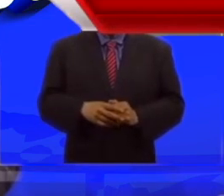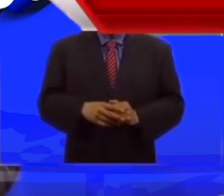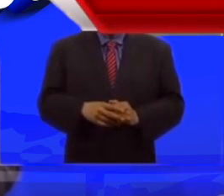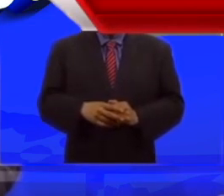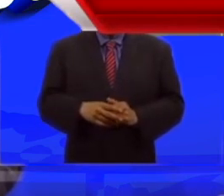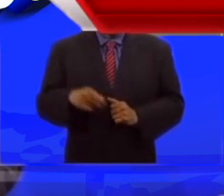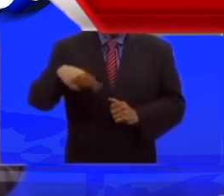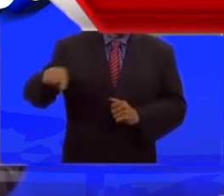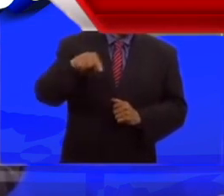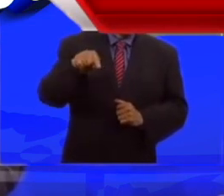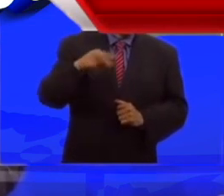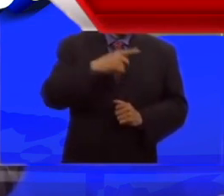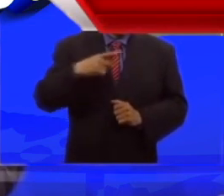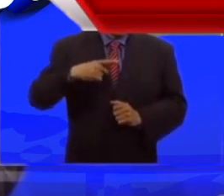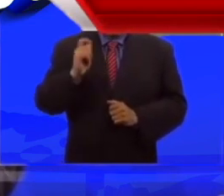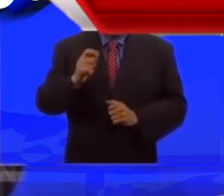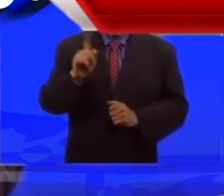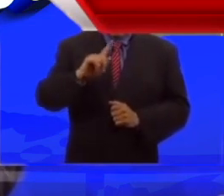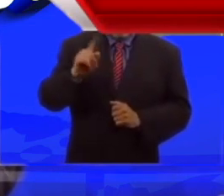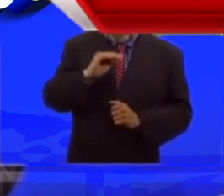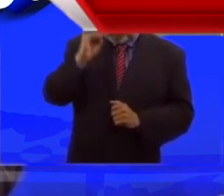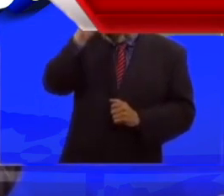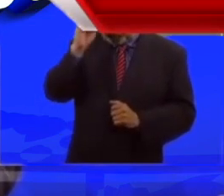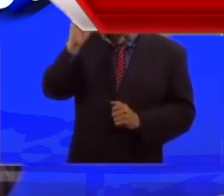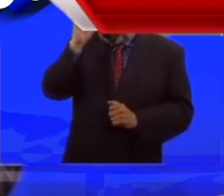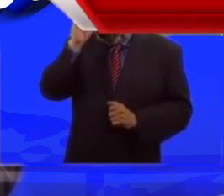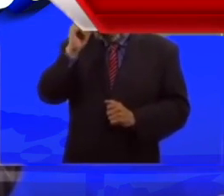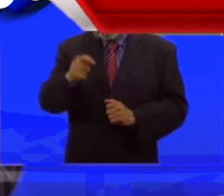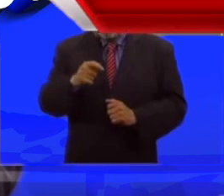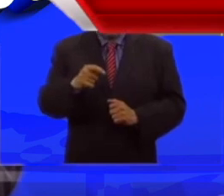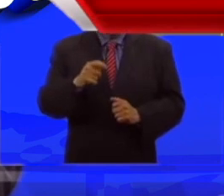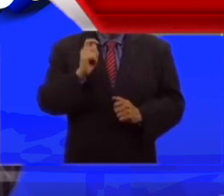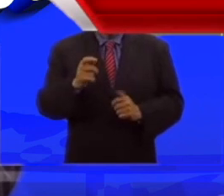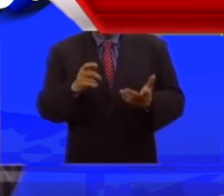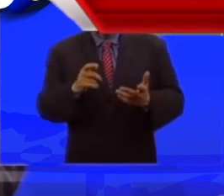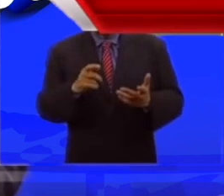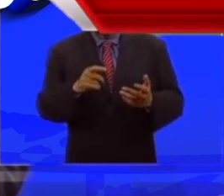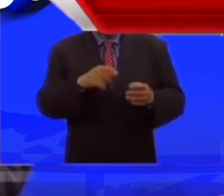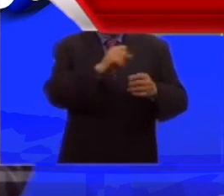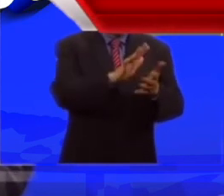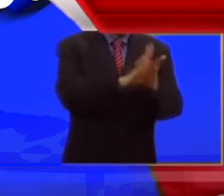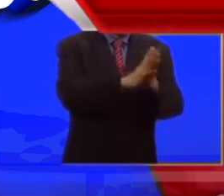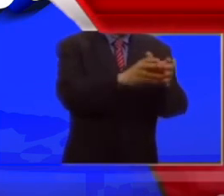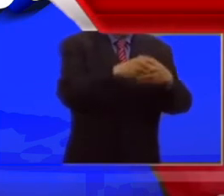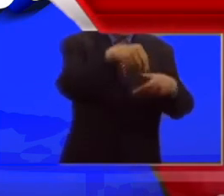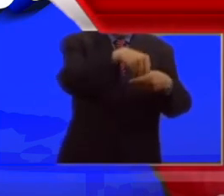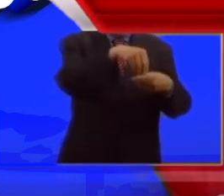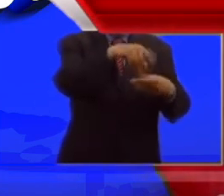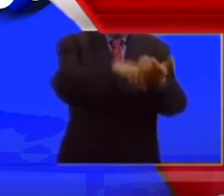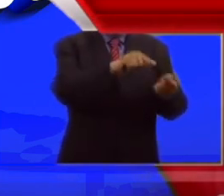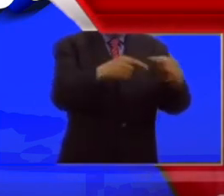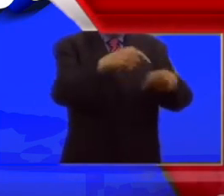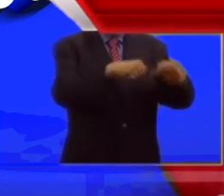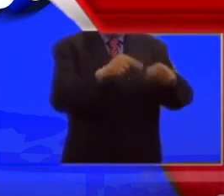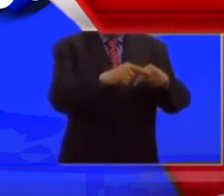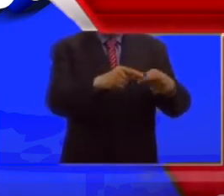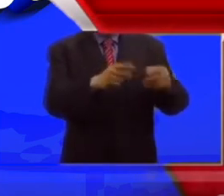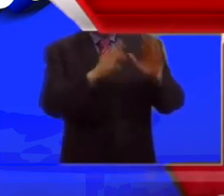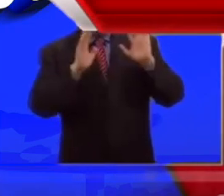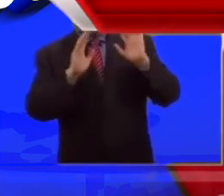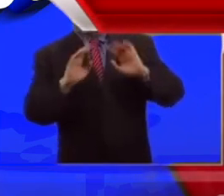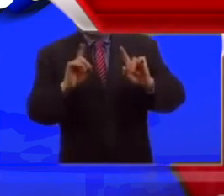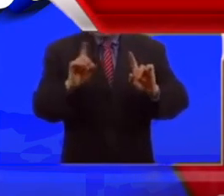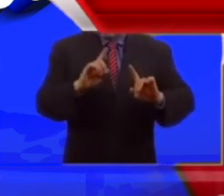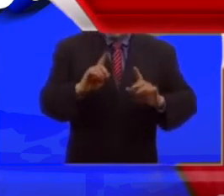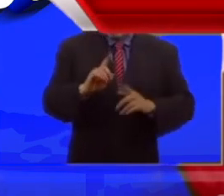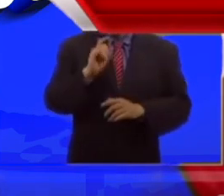teníamos que estar pensando que era entre las mismas bandas que se hacían daño. Al final